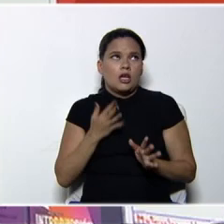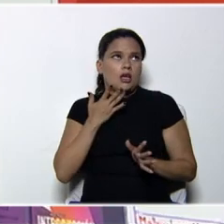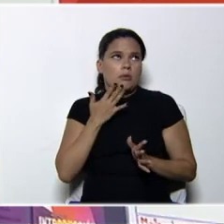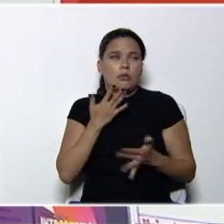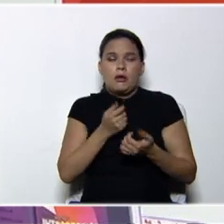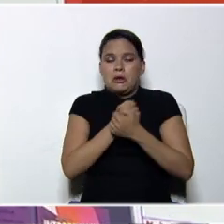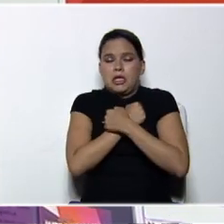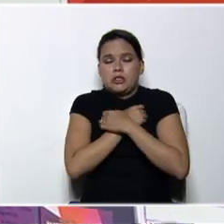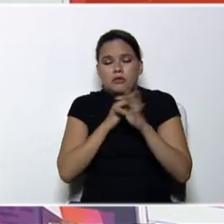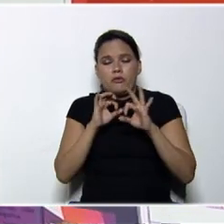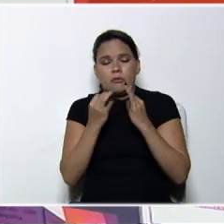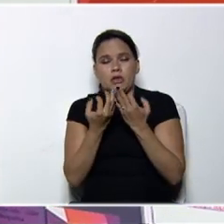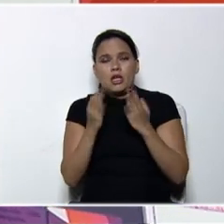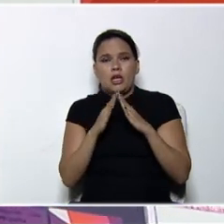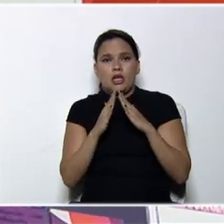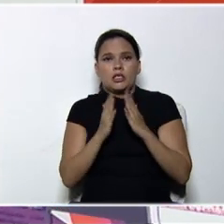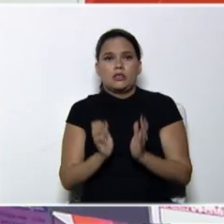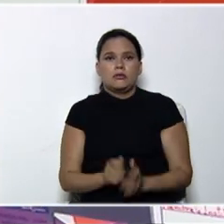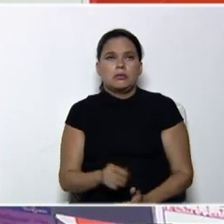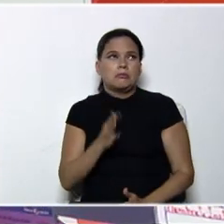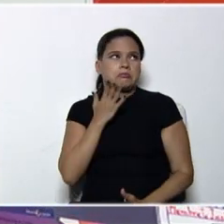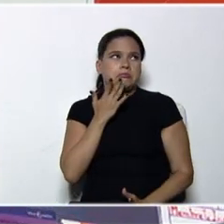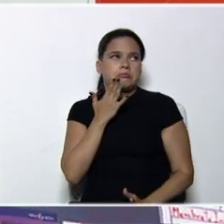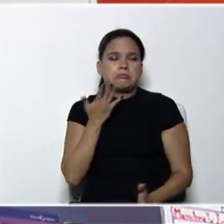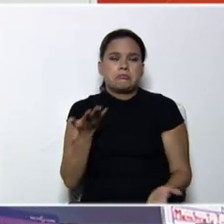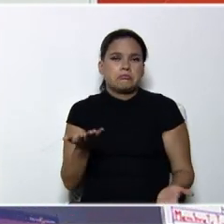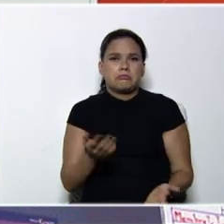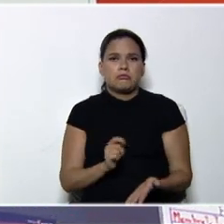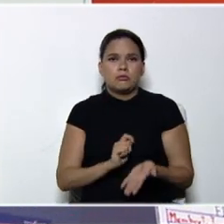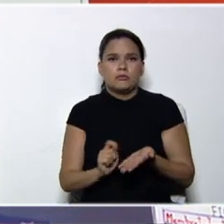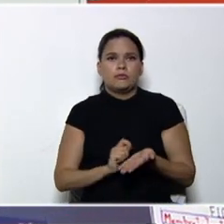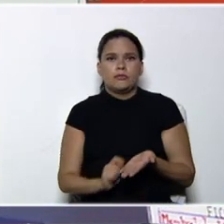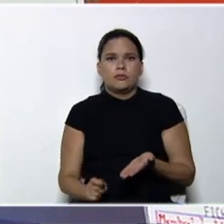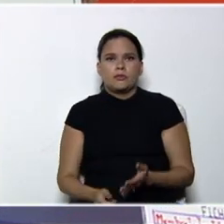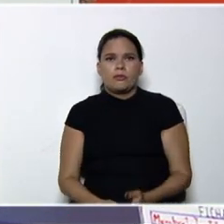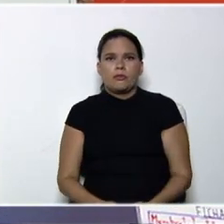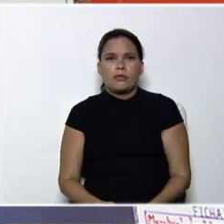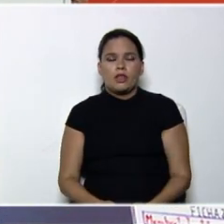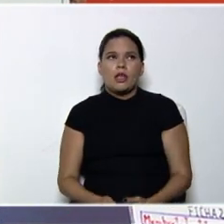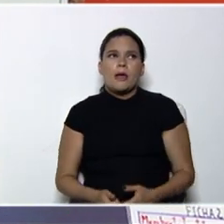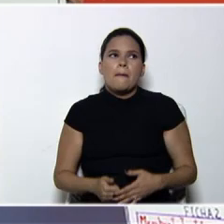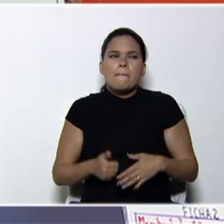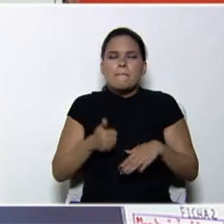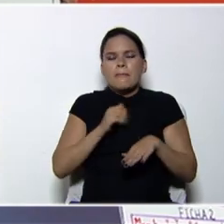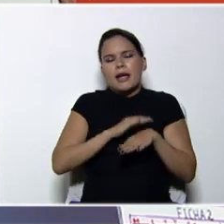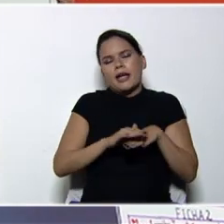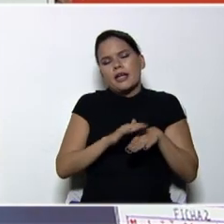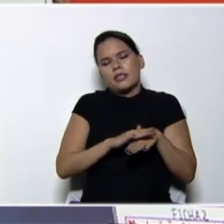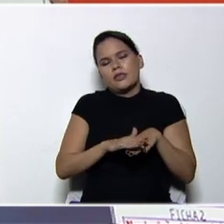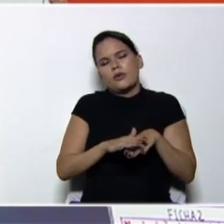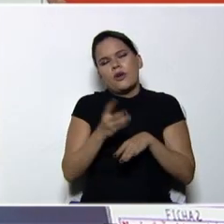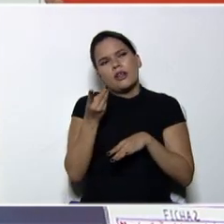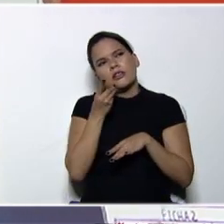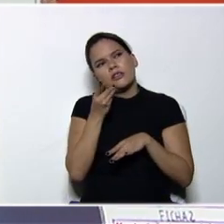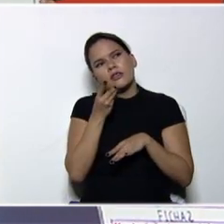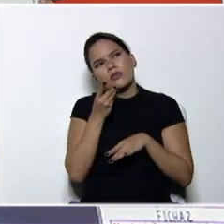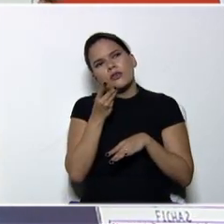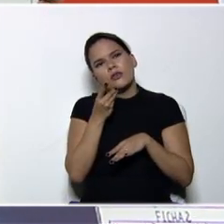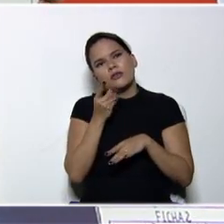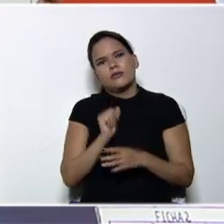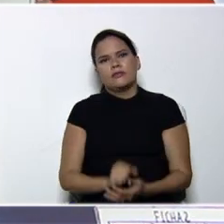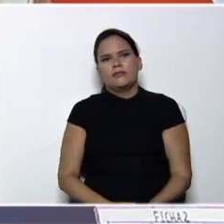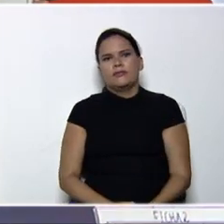en la casa. Entonces tú le vas a colocar, por ejemplo, más cariño en el desayuno. Eso sería